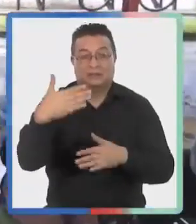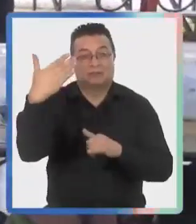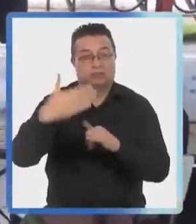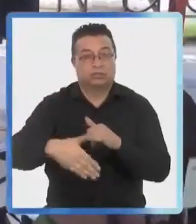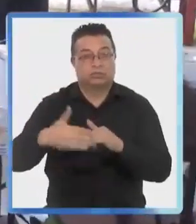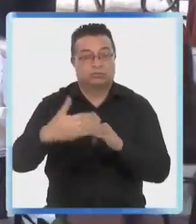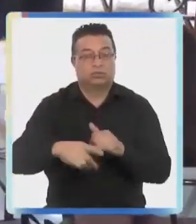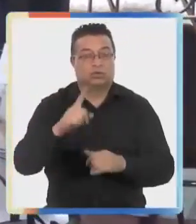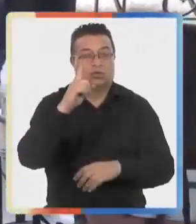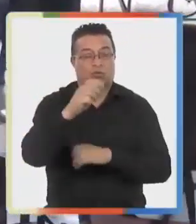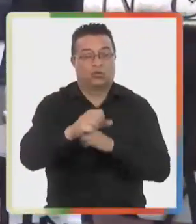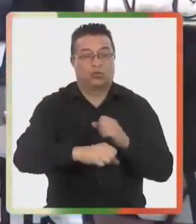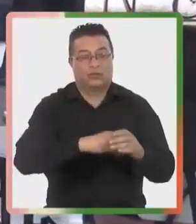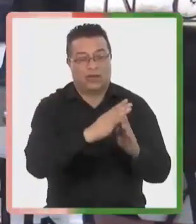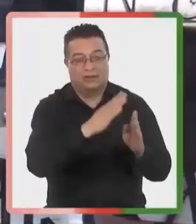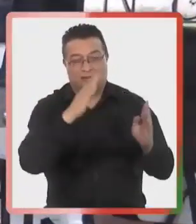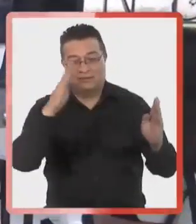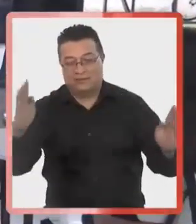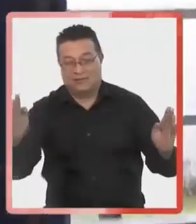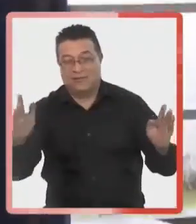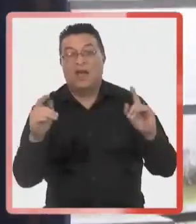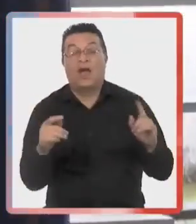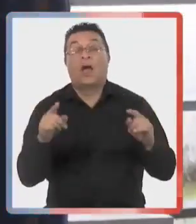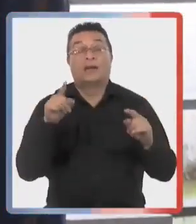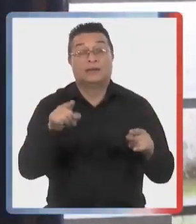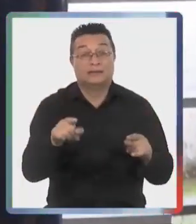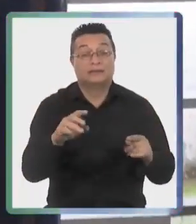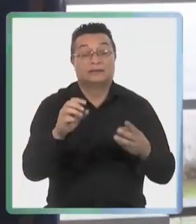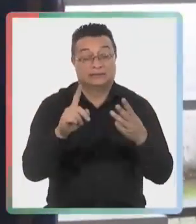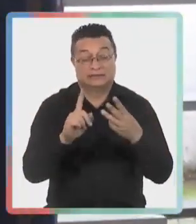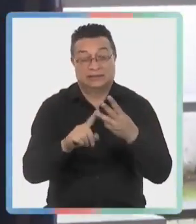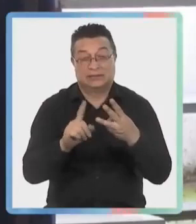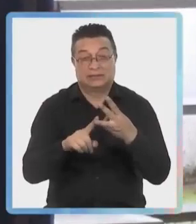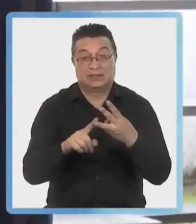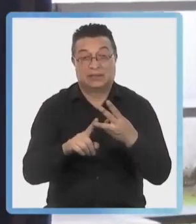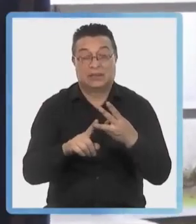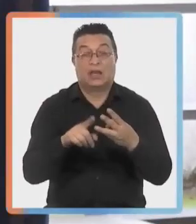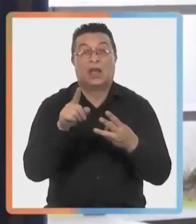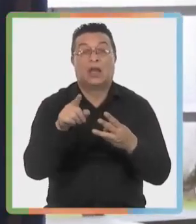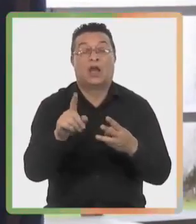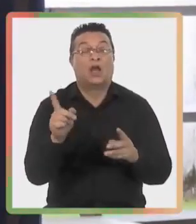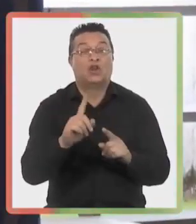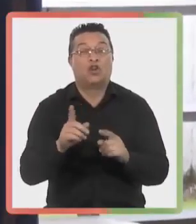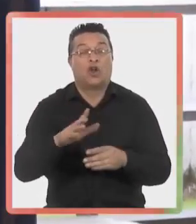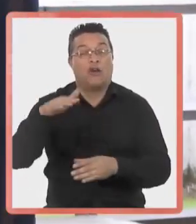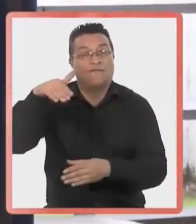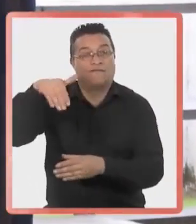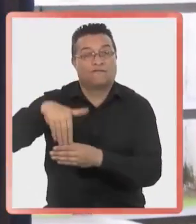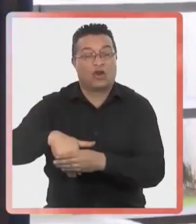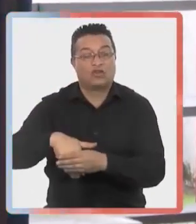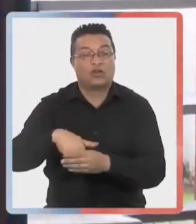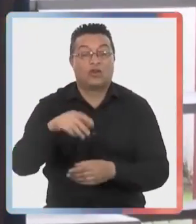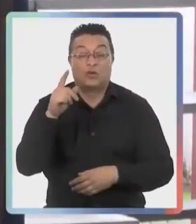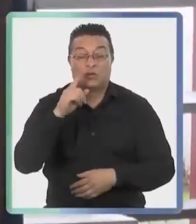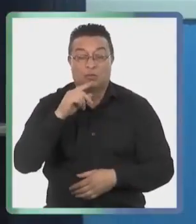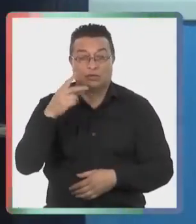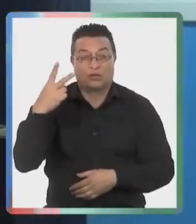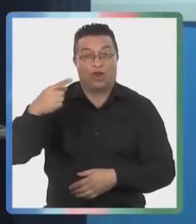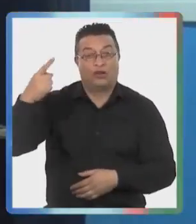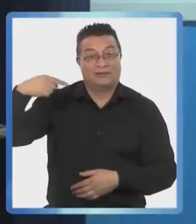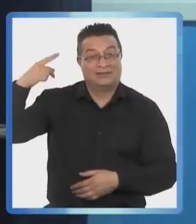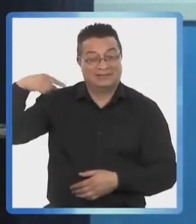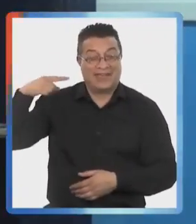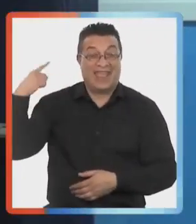tienen validez para un año. Y como tercer requisito es no haber votado en las últimas 2